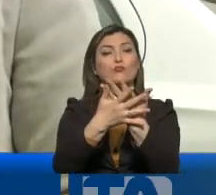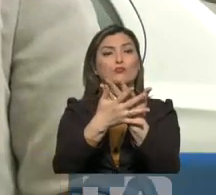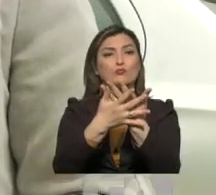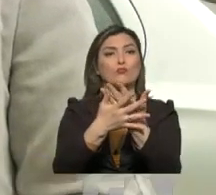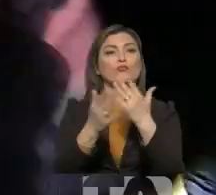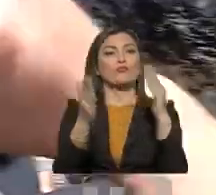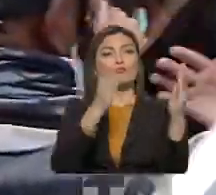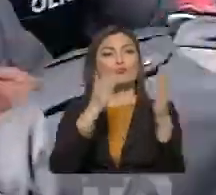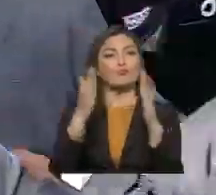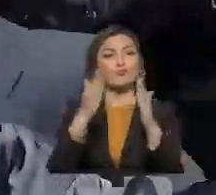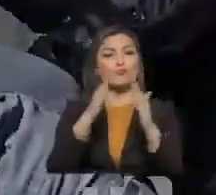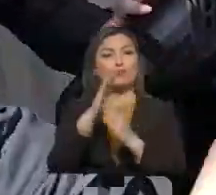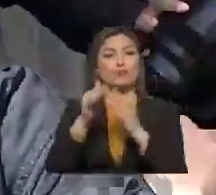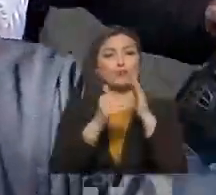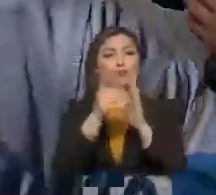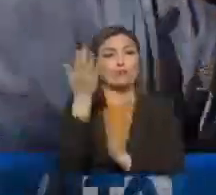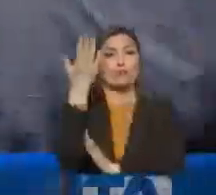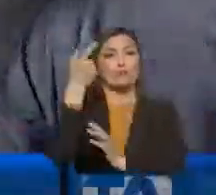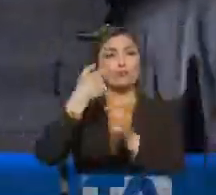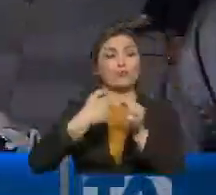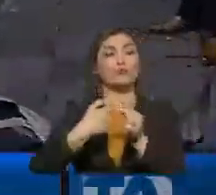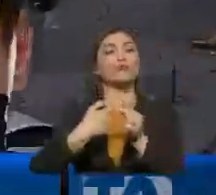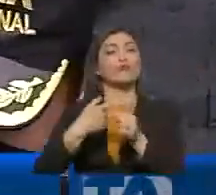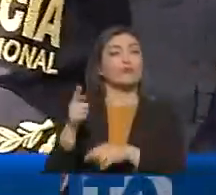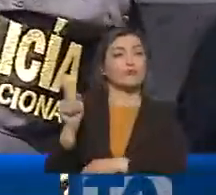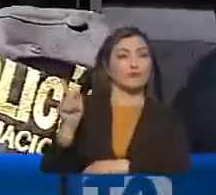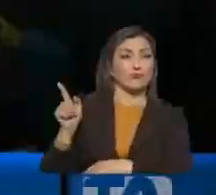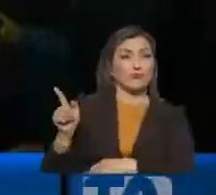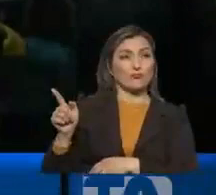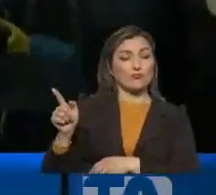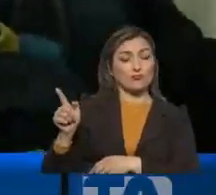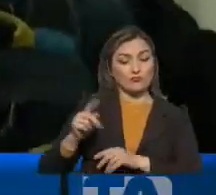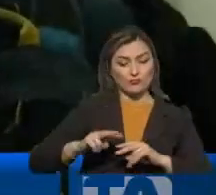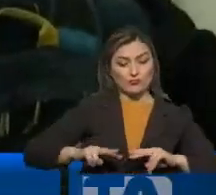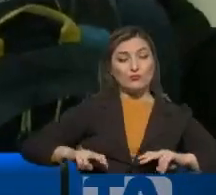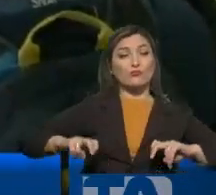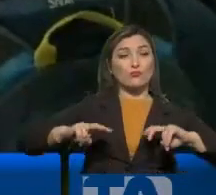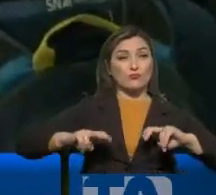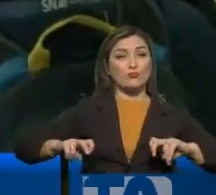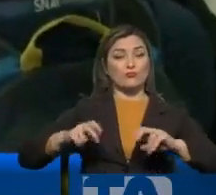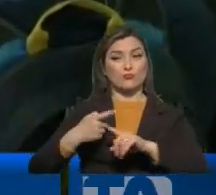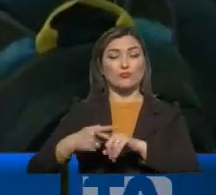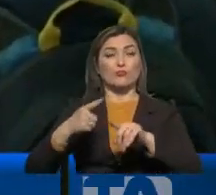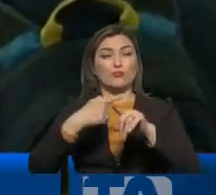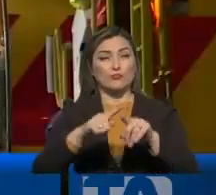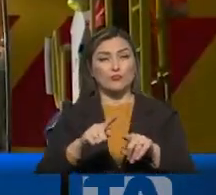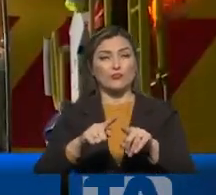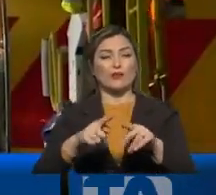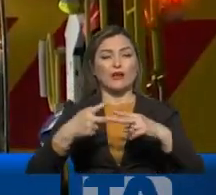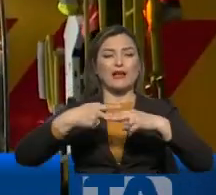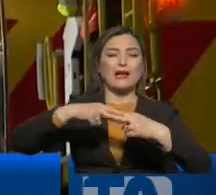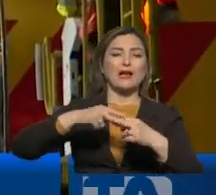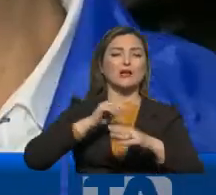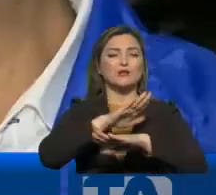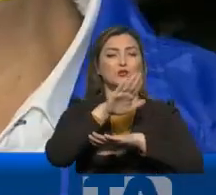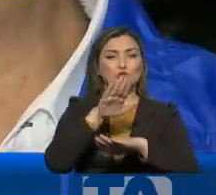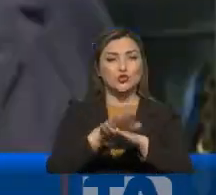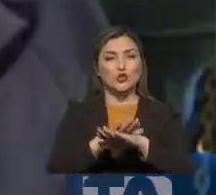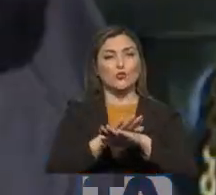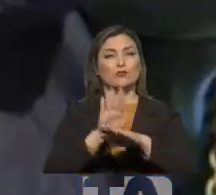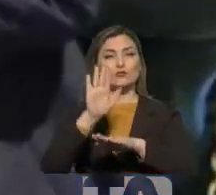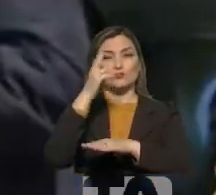contra del alcalde de quito jorge yunda por considerar que de esta investigación se derivan otras relacionadas también con